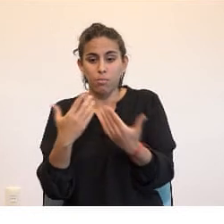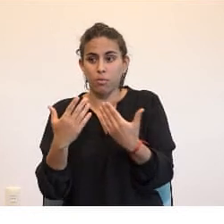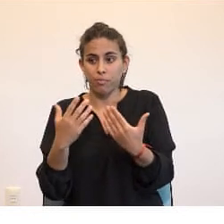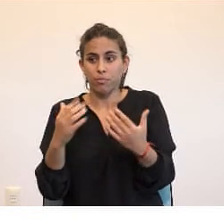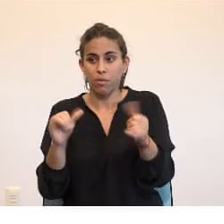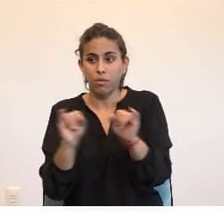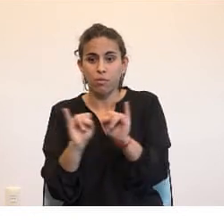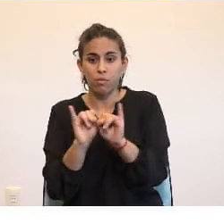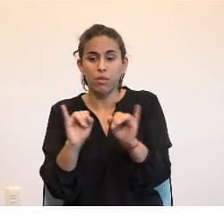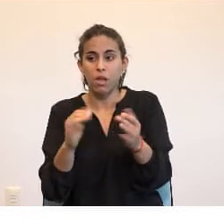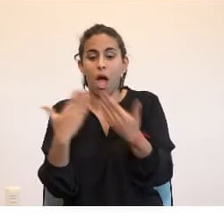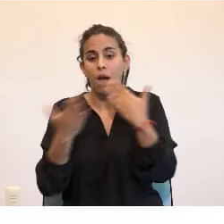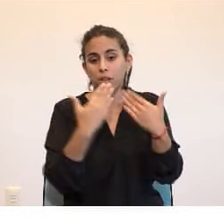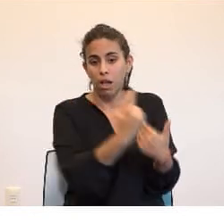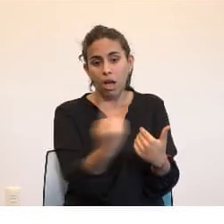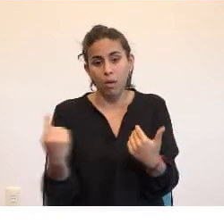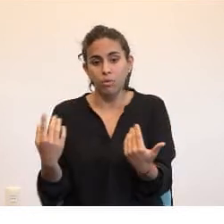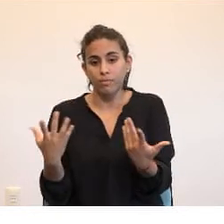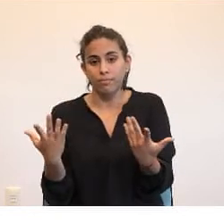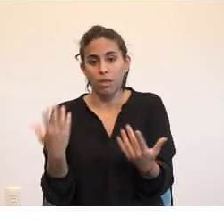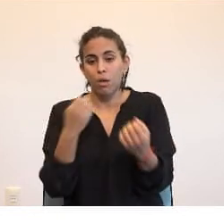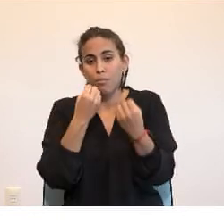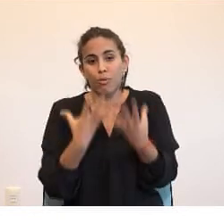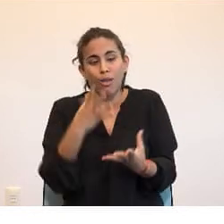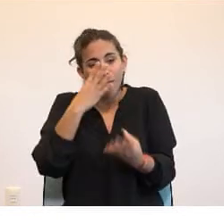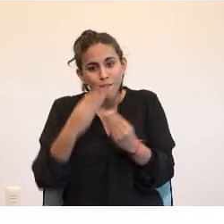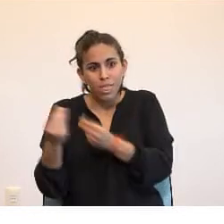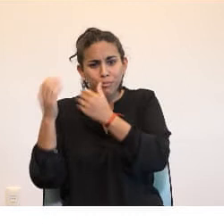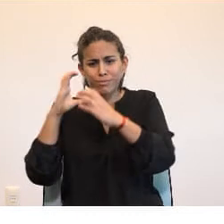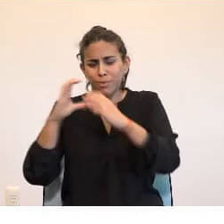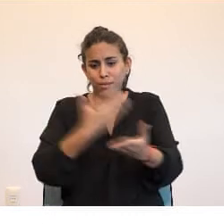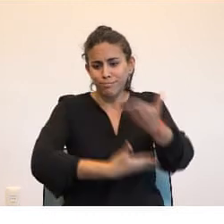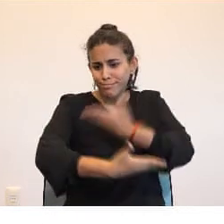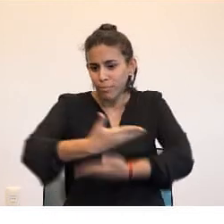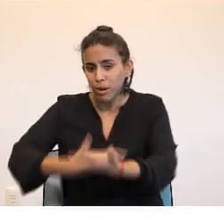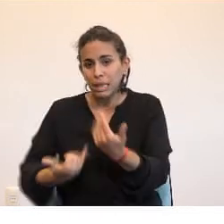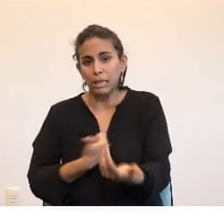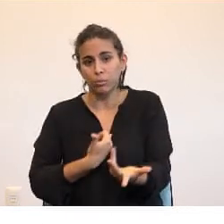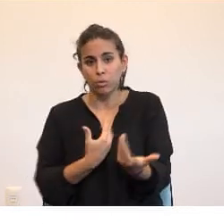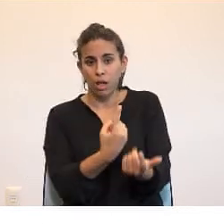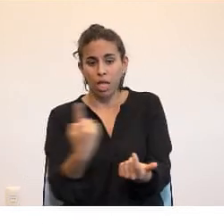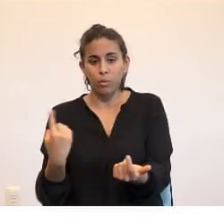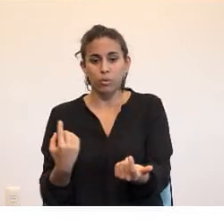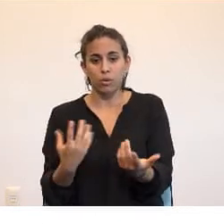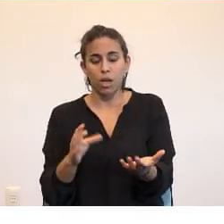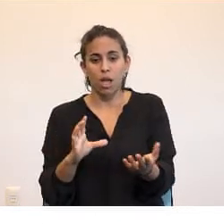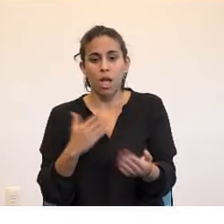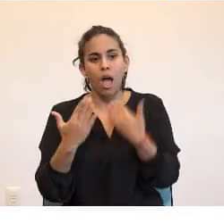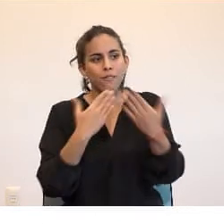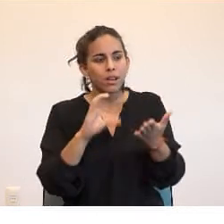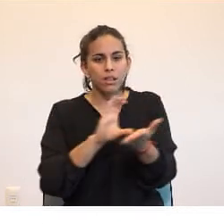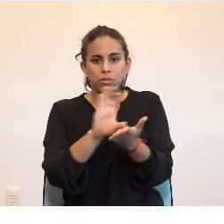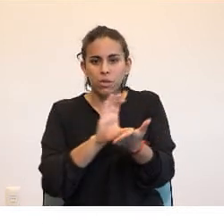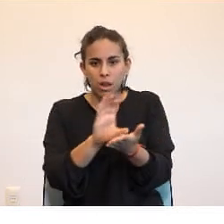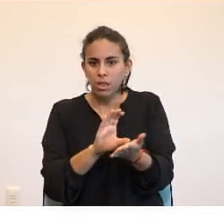está olvidando ese viejo arte del hablar. Y si queremos hablar de ciudadanía, el diálogo es imprescindible,